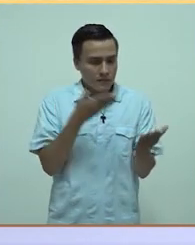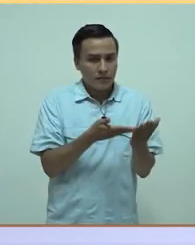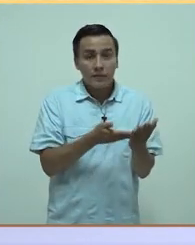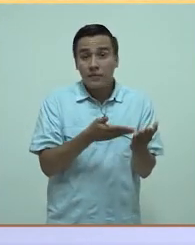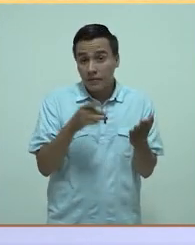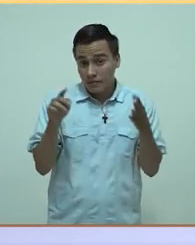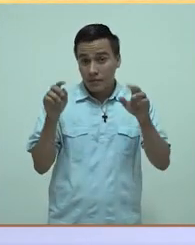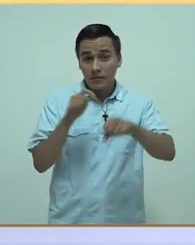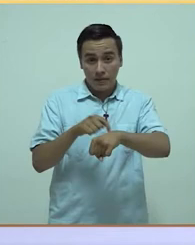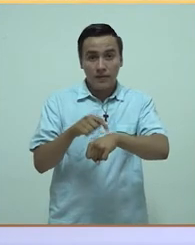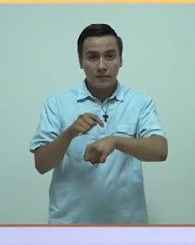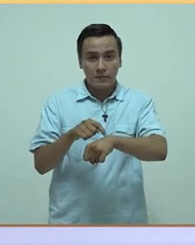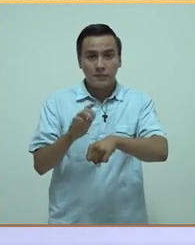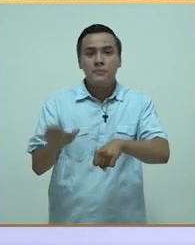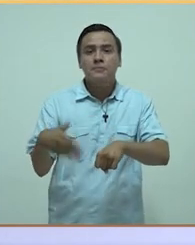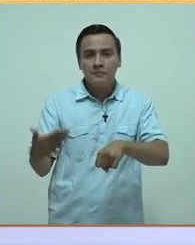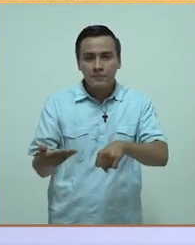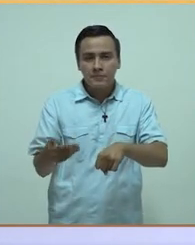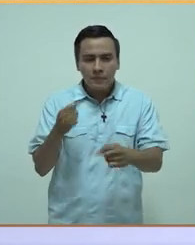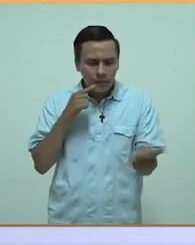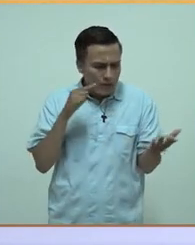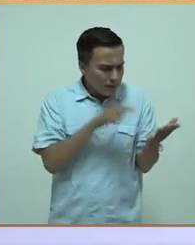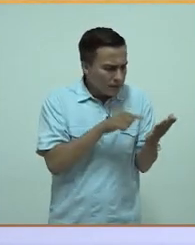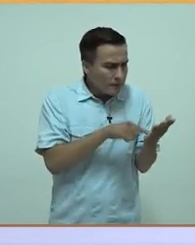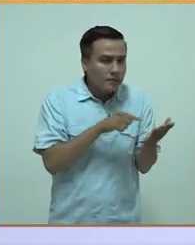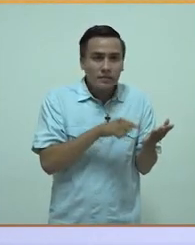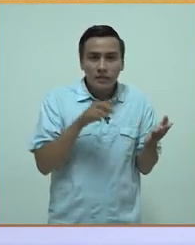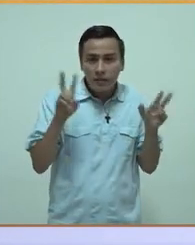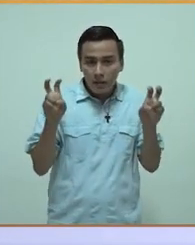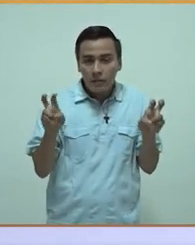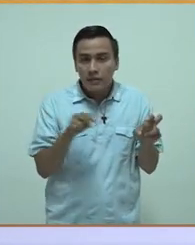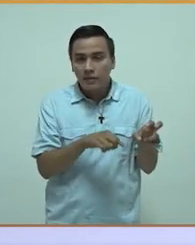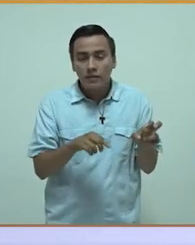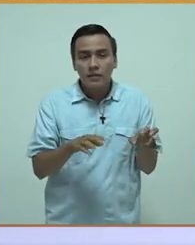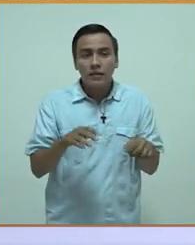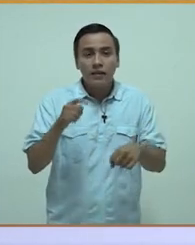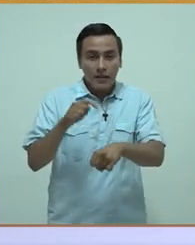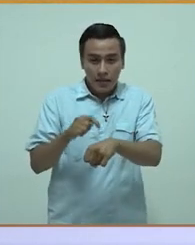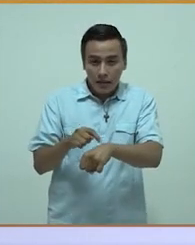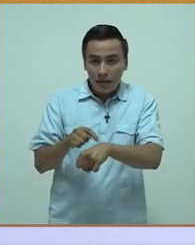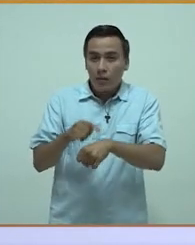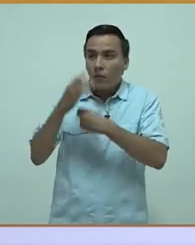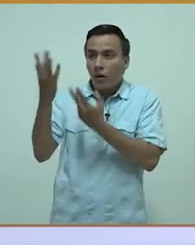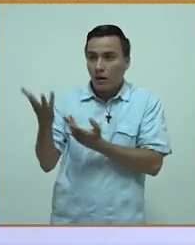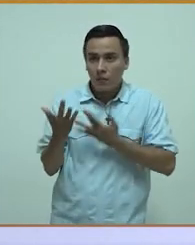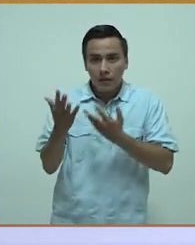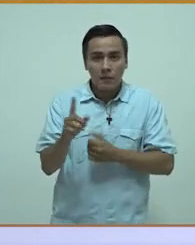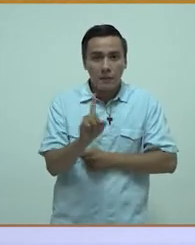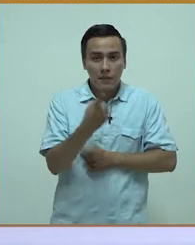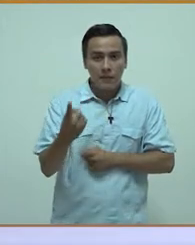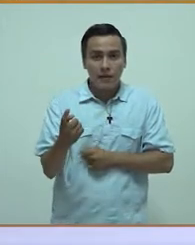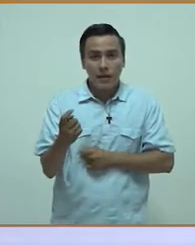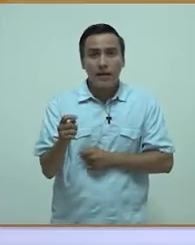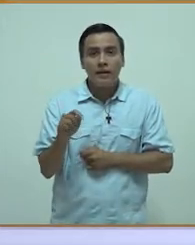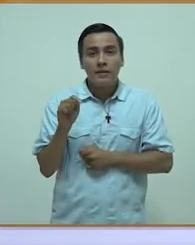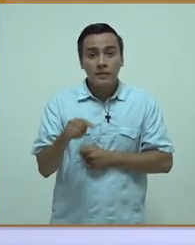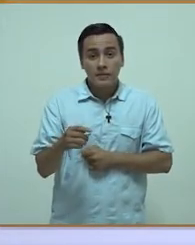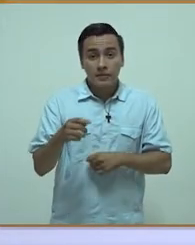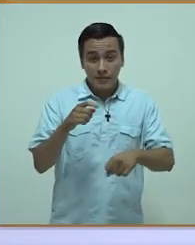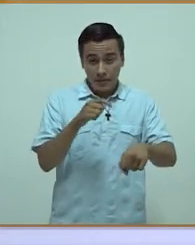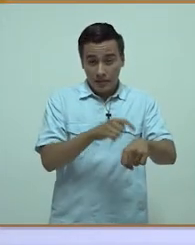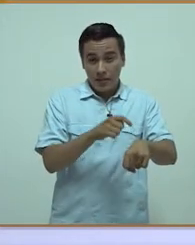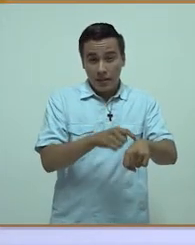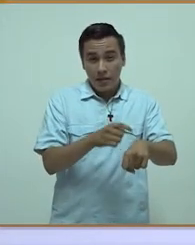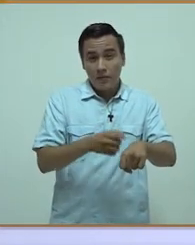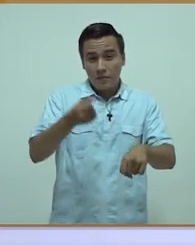presenta acerca de este tiempo, que y señala este aspecto: el tiempo del Adviento comienza con las primeras vísperas